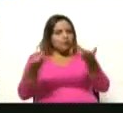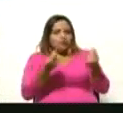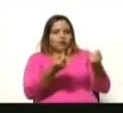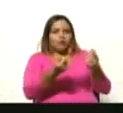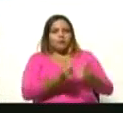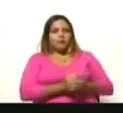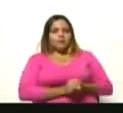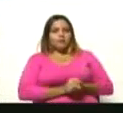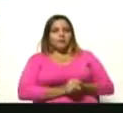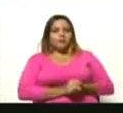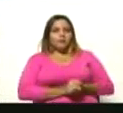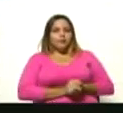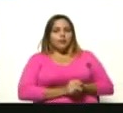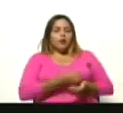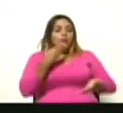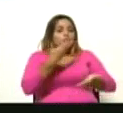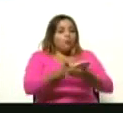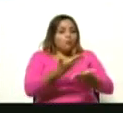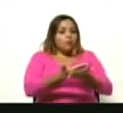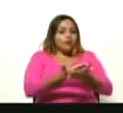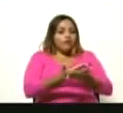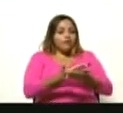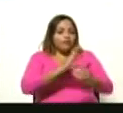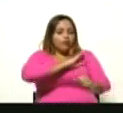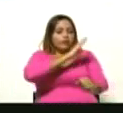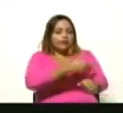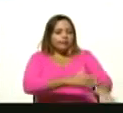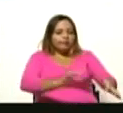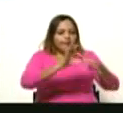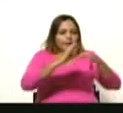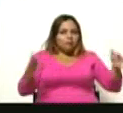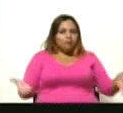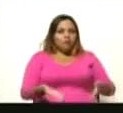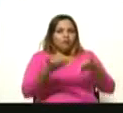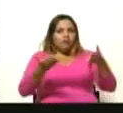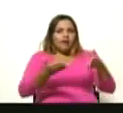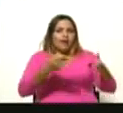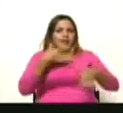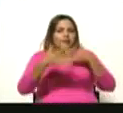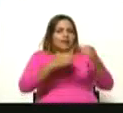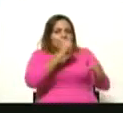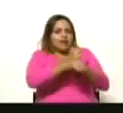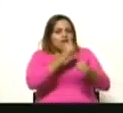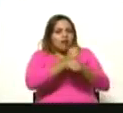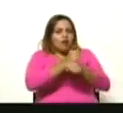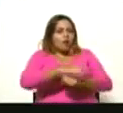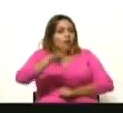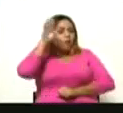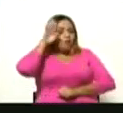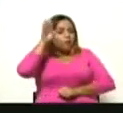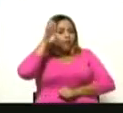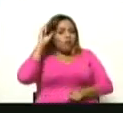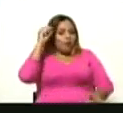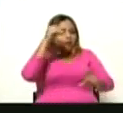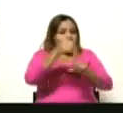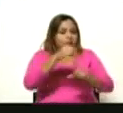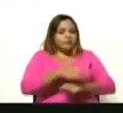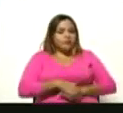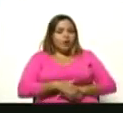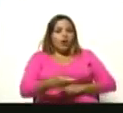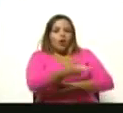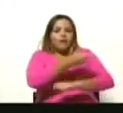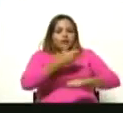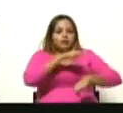economía. Se proponen fortalecer las alianzas para impulsar una agenda de trabajo con miras al futuro. El Ejecutivo